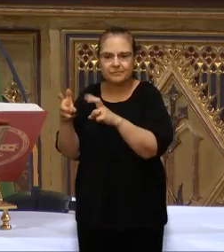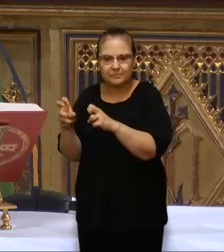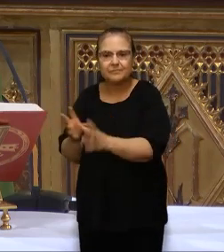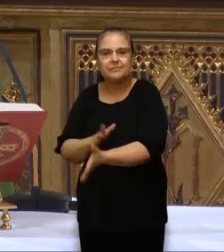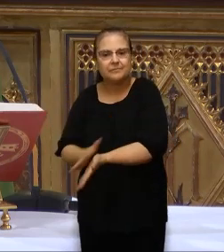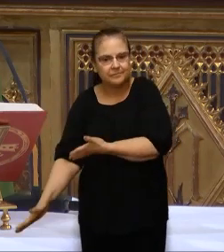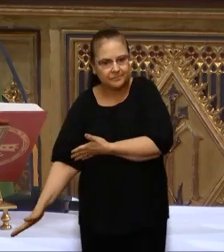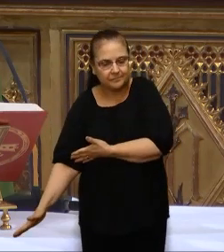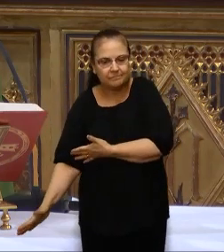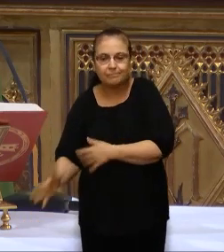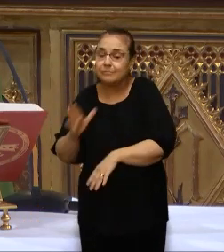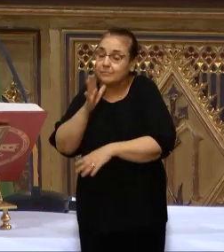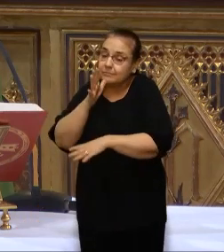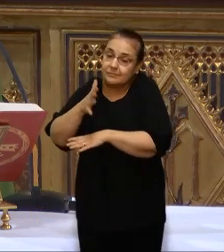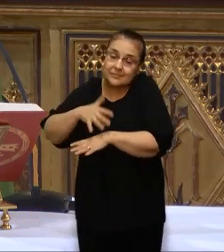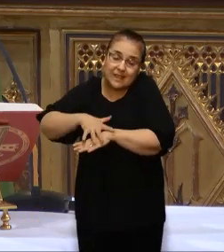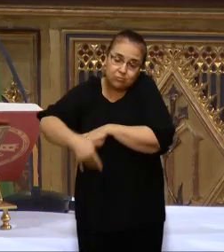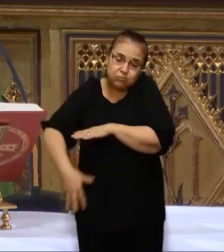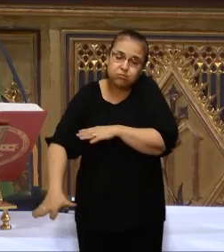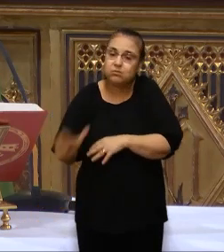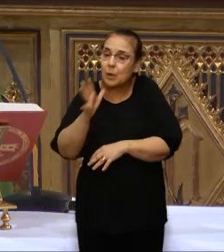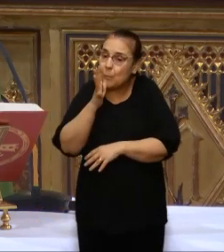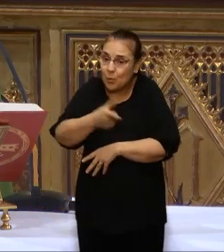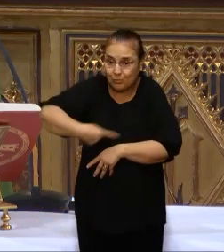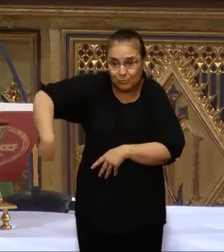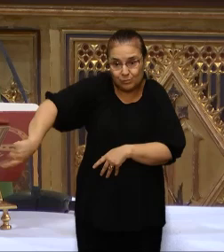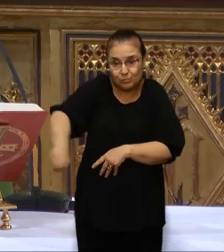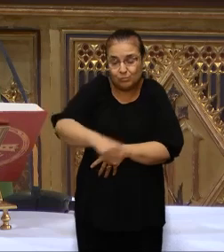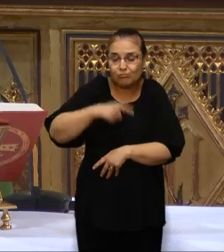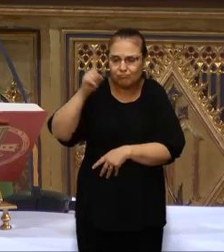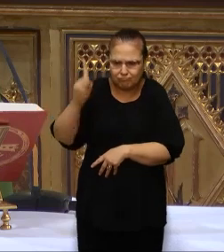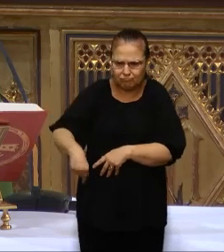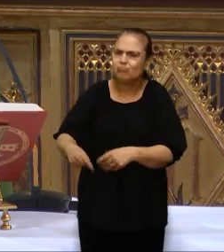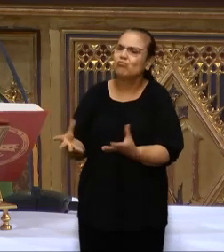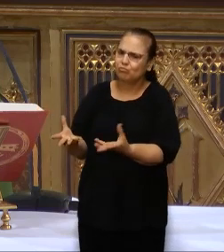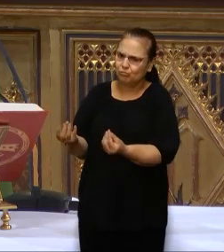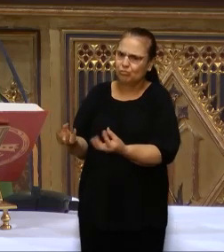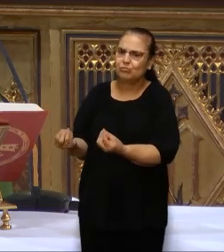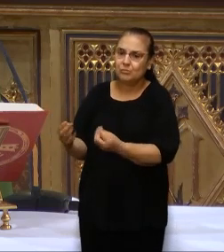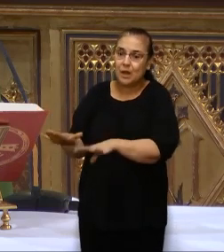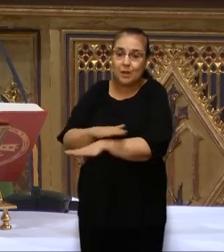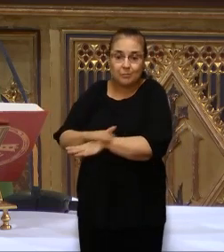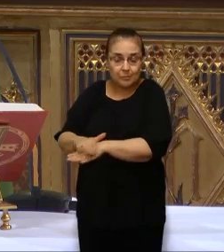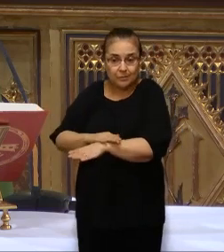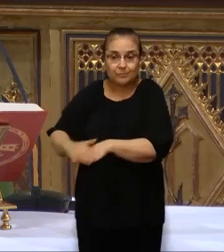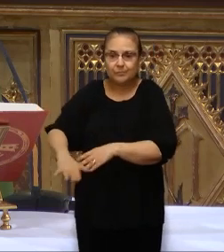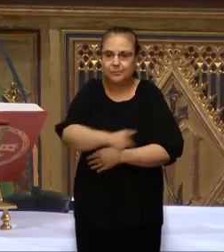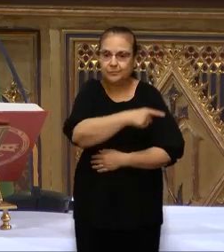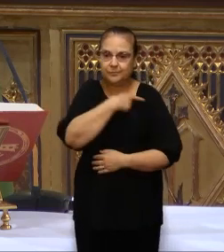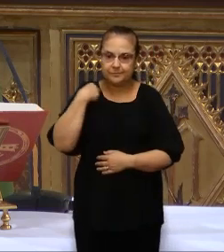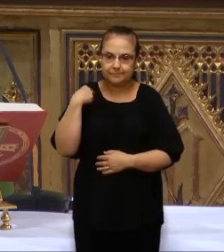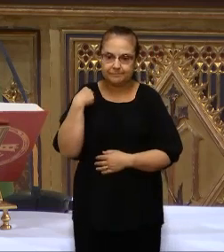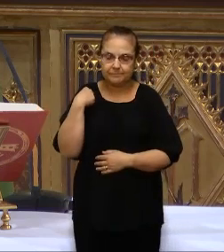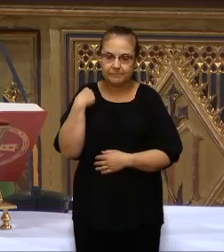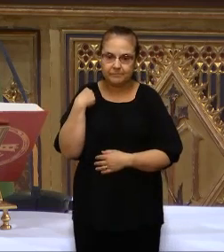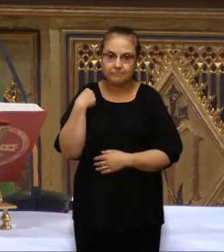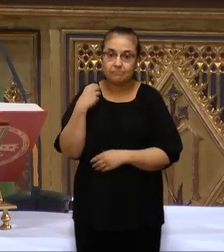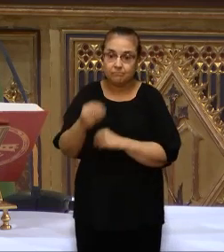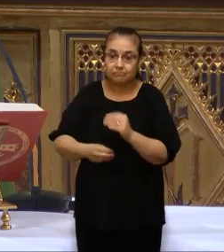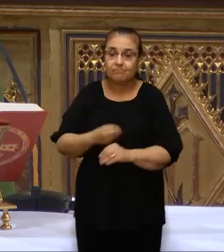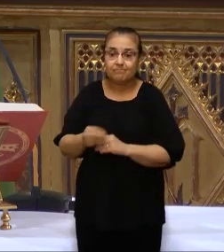alianza nueva y eterna, que será derramada por vosotros y por muchos para el perdón de los